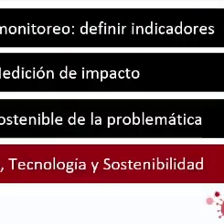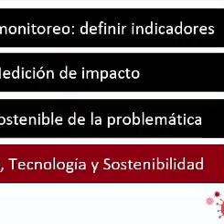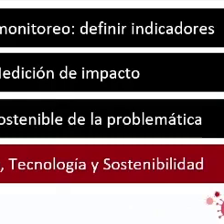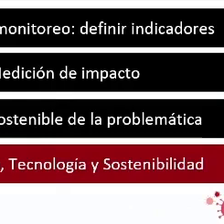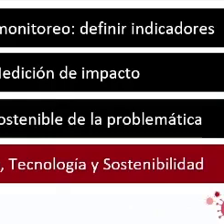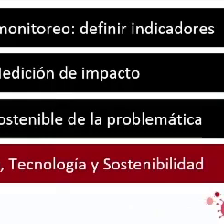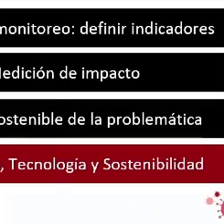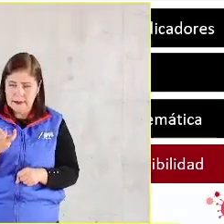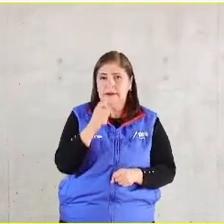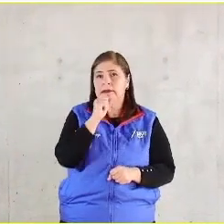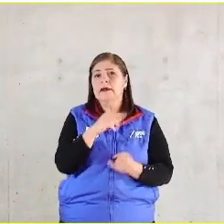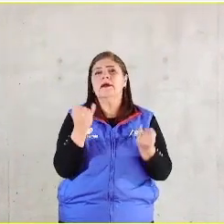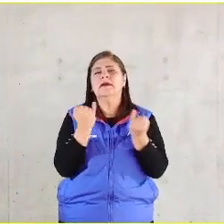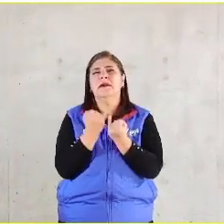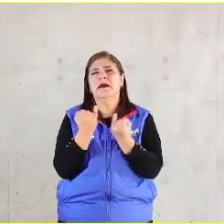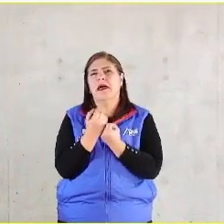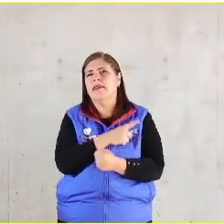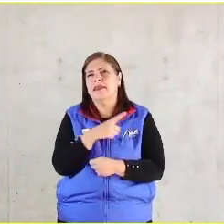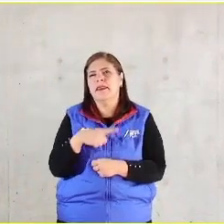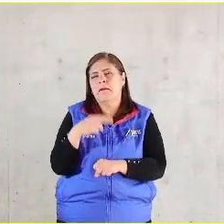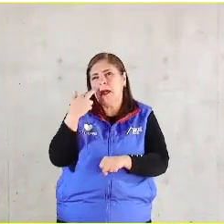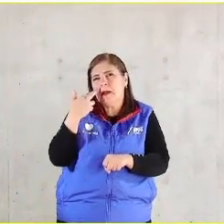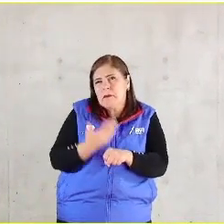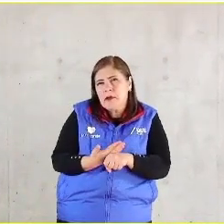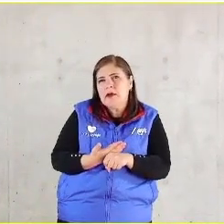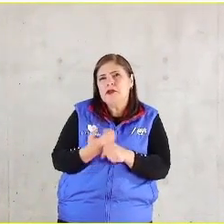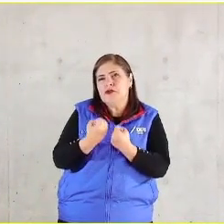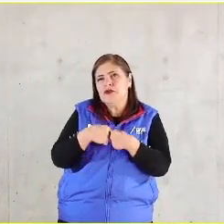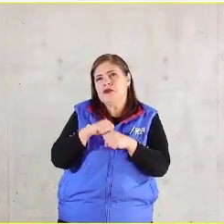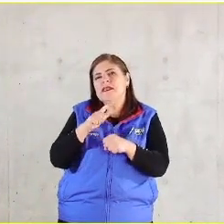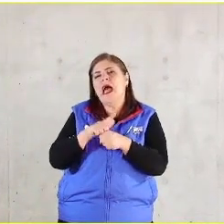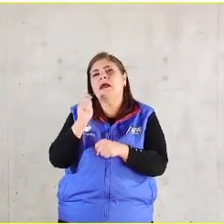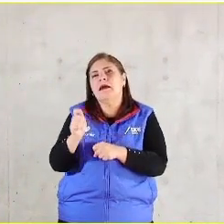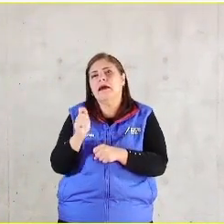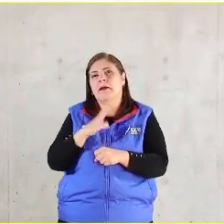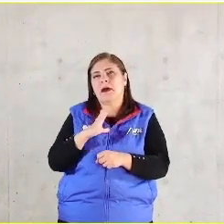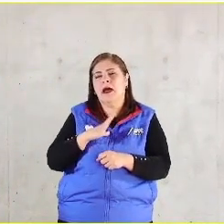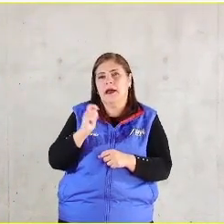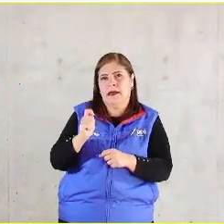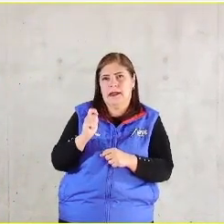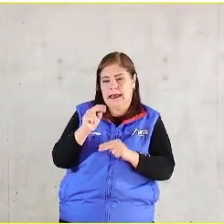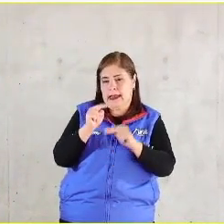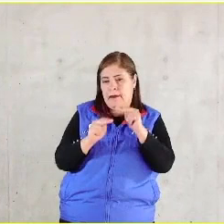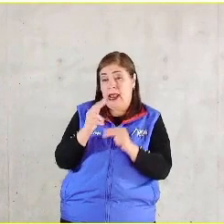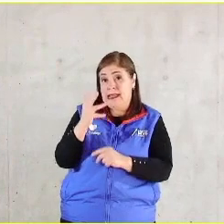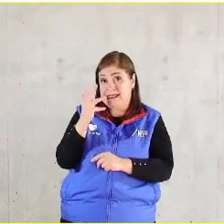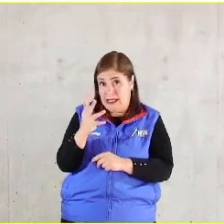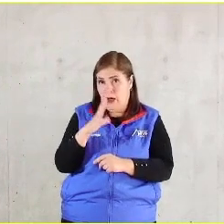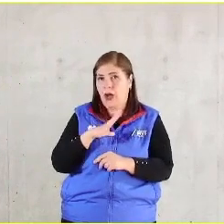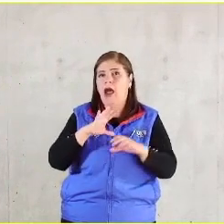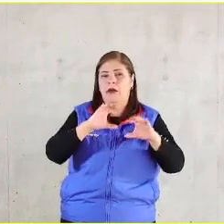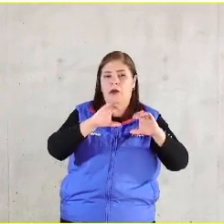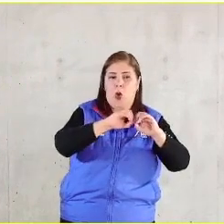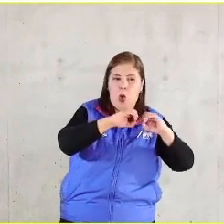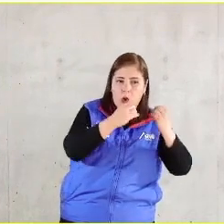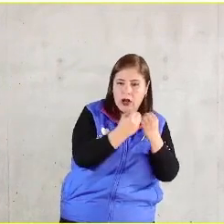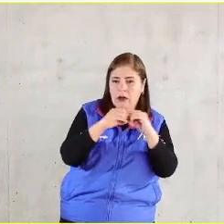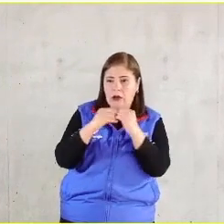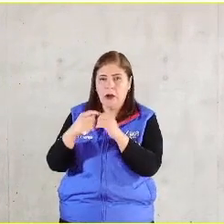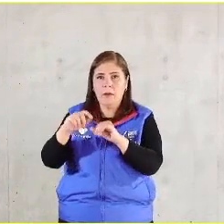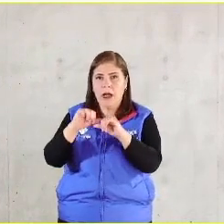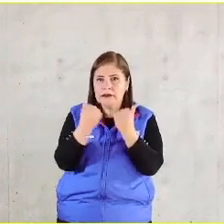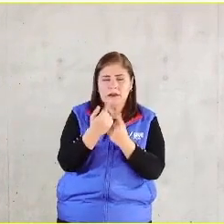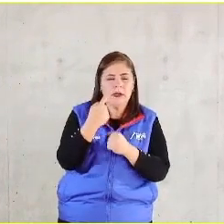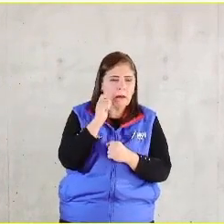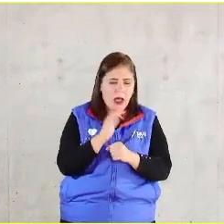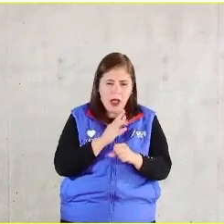También tenemos que hablar de las prácticas de responsabilidad social, ese nivel 5. Hay organizaciones que ya están viendo esto para transformar su empresa. Pero